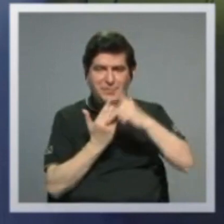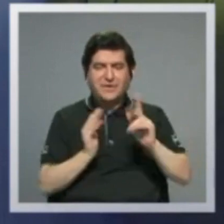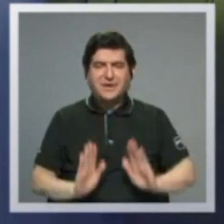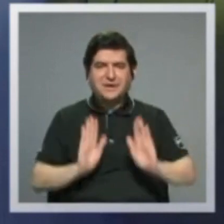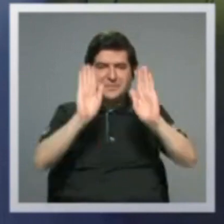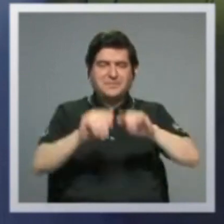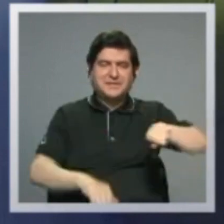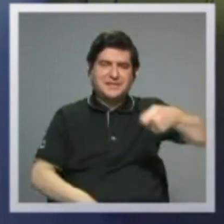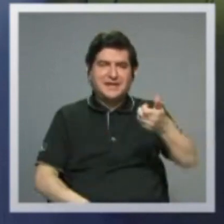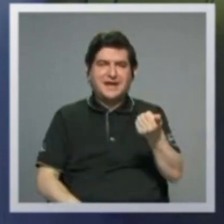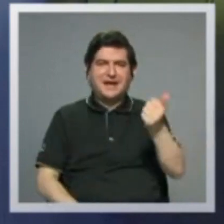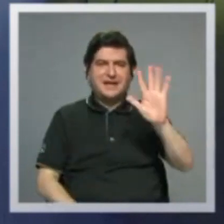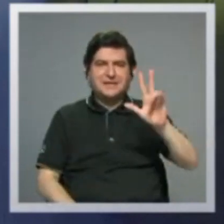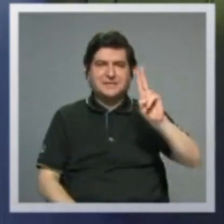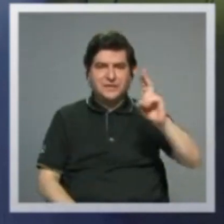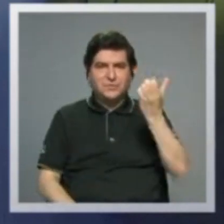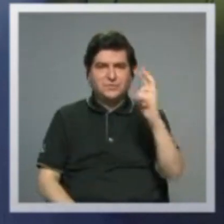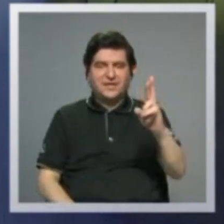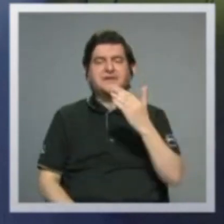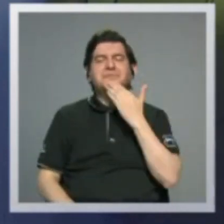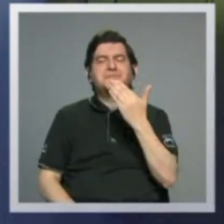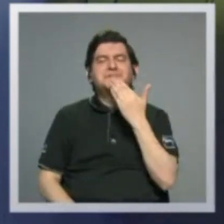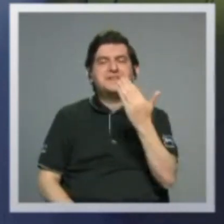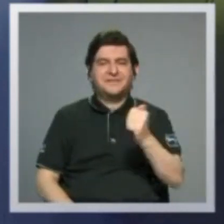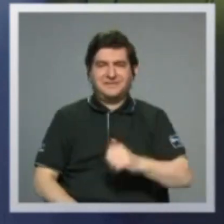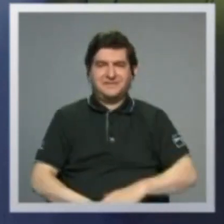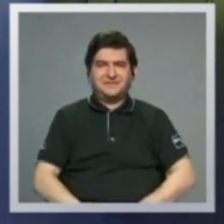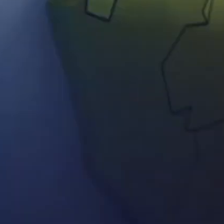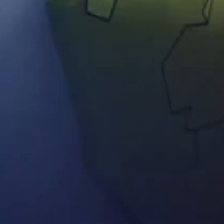de 15 UCR. Muchas gracias, don Carlos. Gracias.